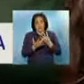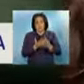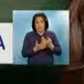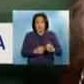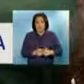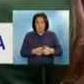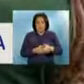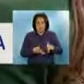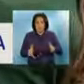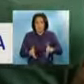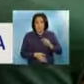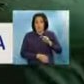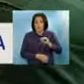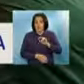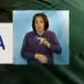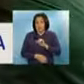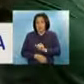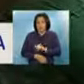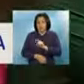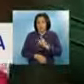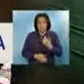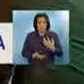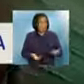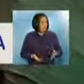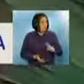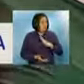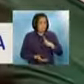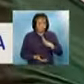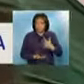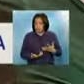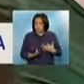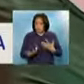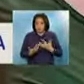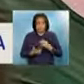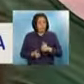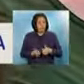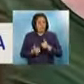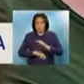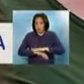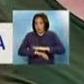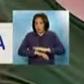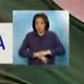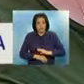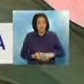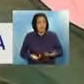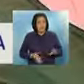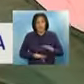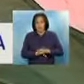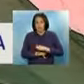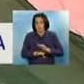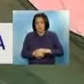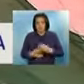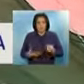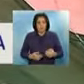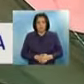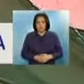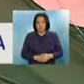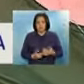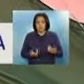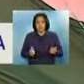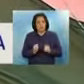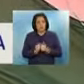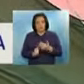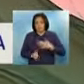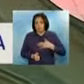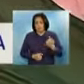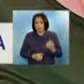del pabellón de Mínima 1, han sido súper solidarias conmigo, buenas realmente, me han consolado muchas veces, han estado conmigo